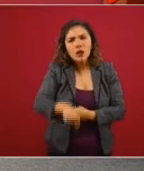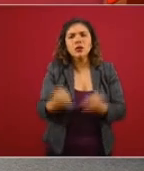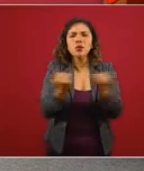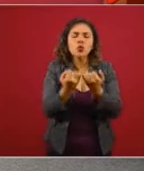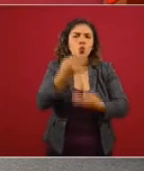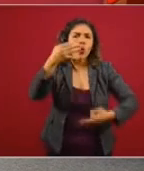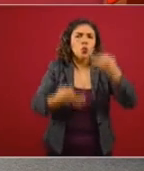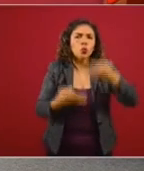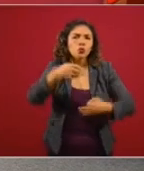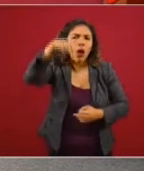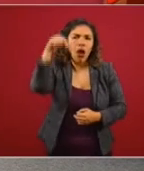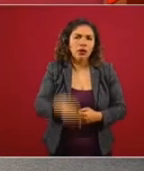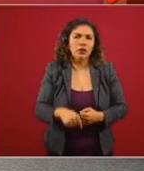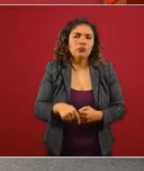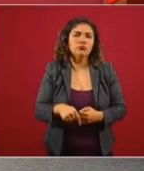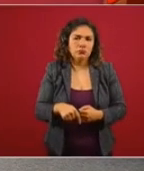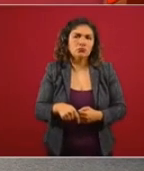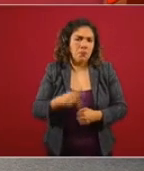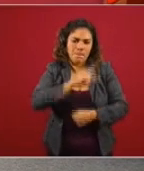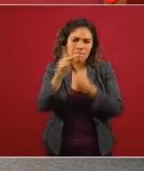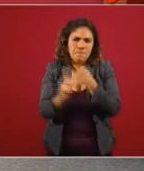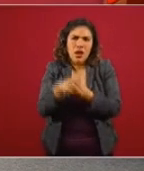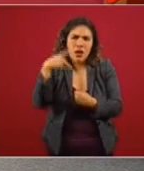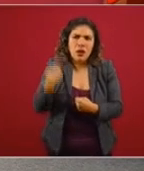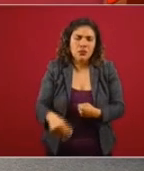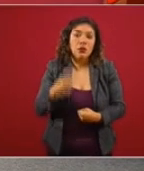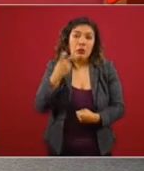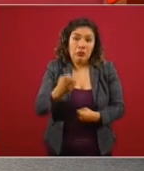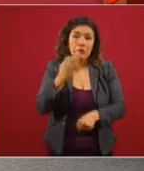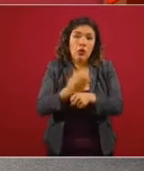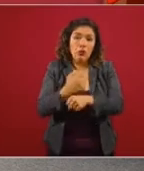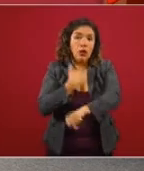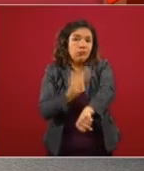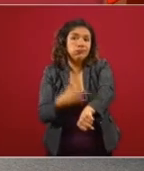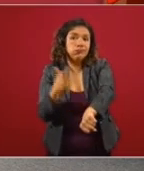juzgados aquí en nuestro país. Eso también lo estamos viendo. Pero en fin, es